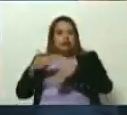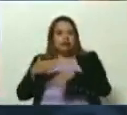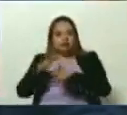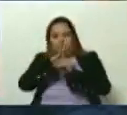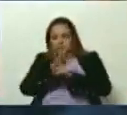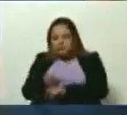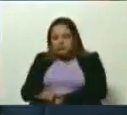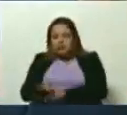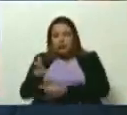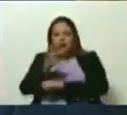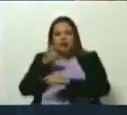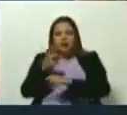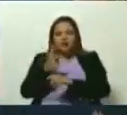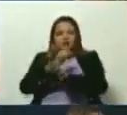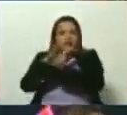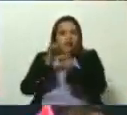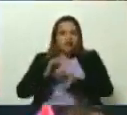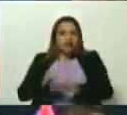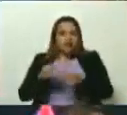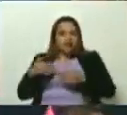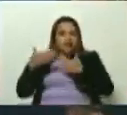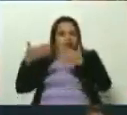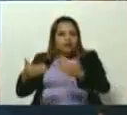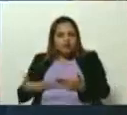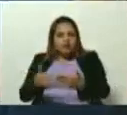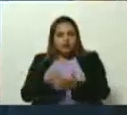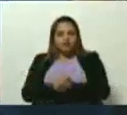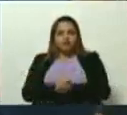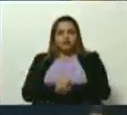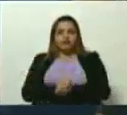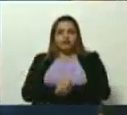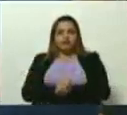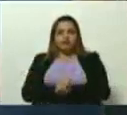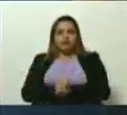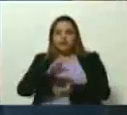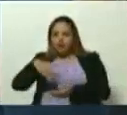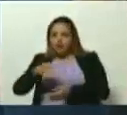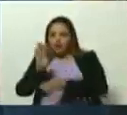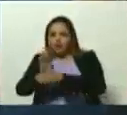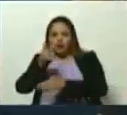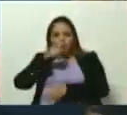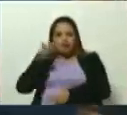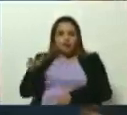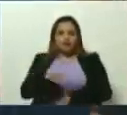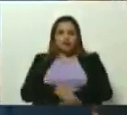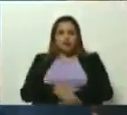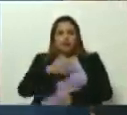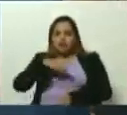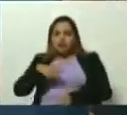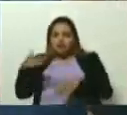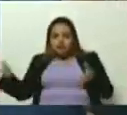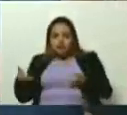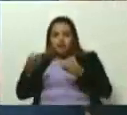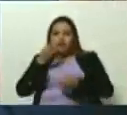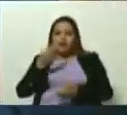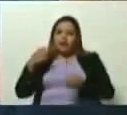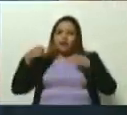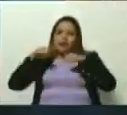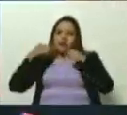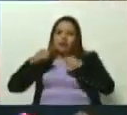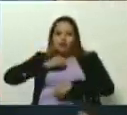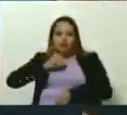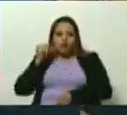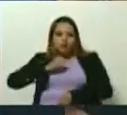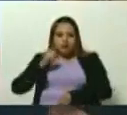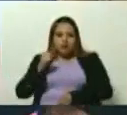Cuarta República. Este es un modelo que avanza para proteger al pueblo. Nosotros promovemos las buenas prácticas policiales, bueno,